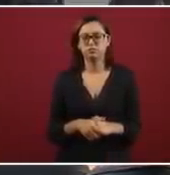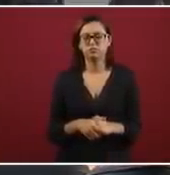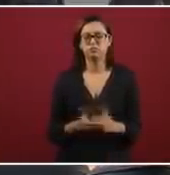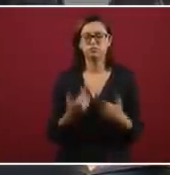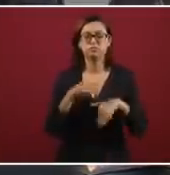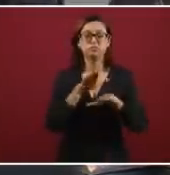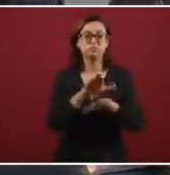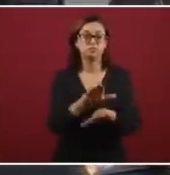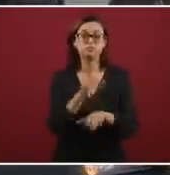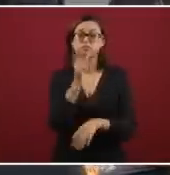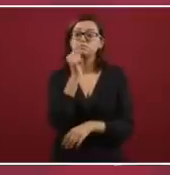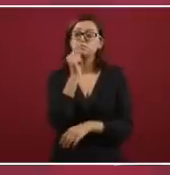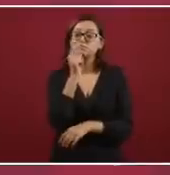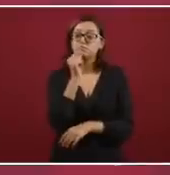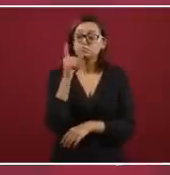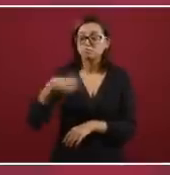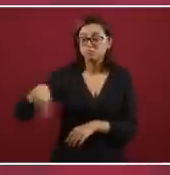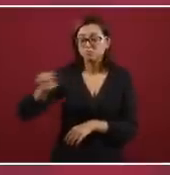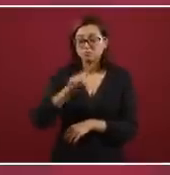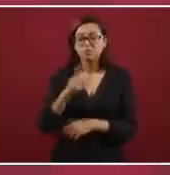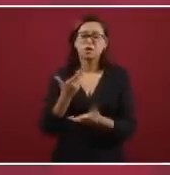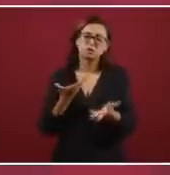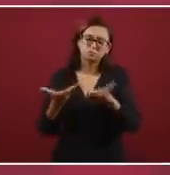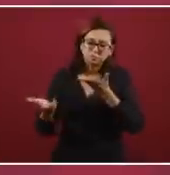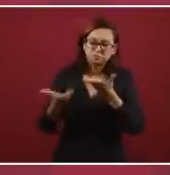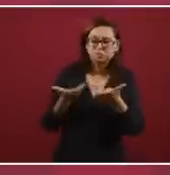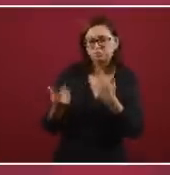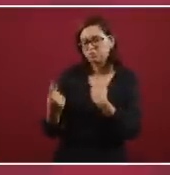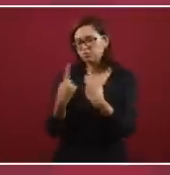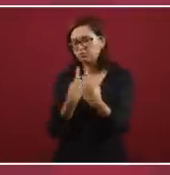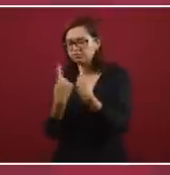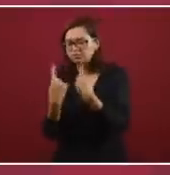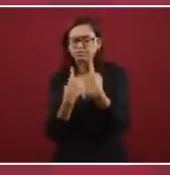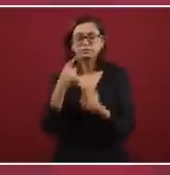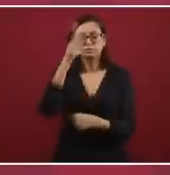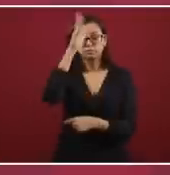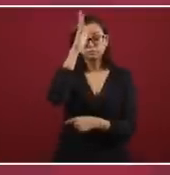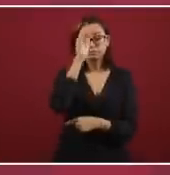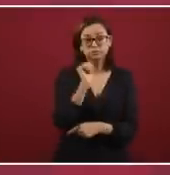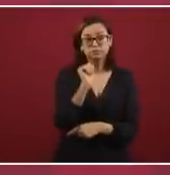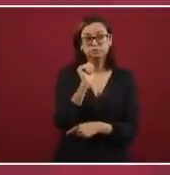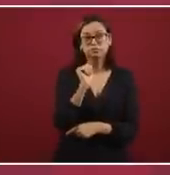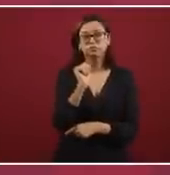Policías, se está llegando a un acuerdo con ellos para que